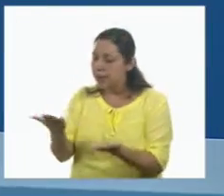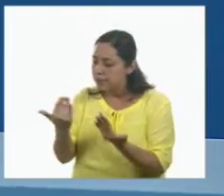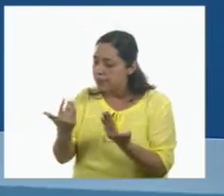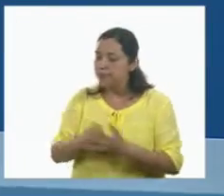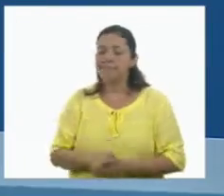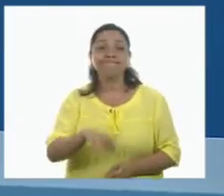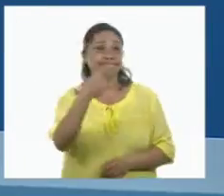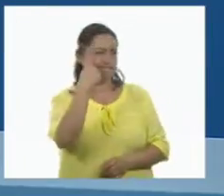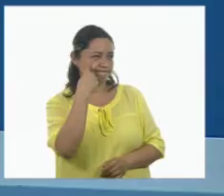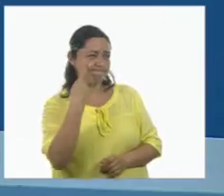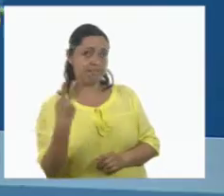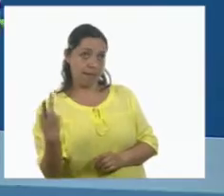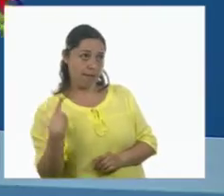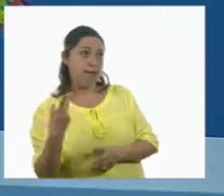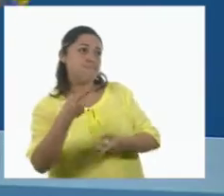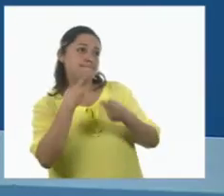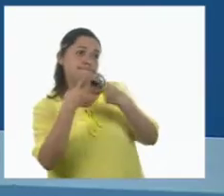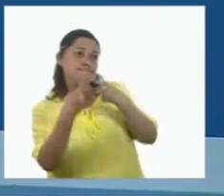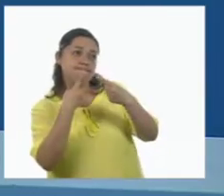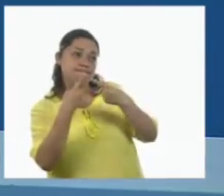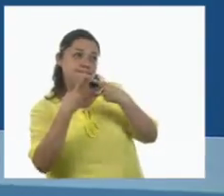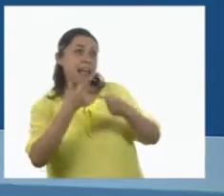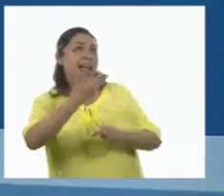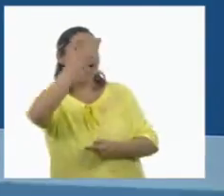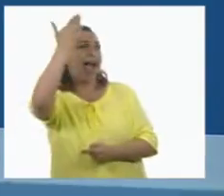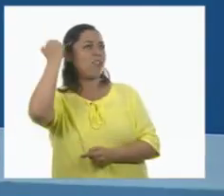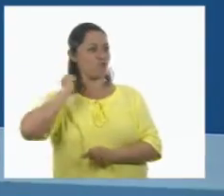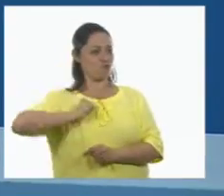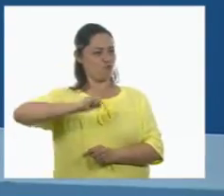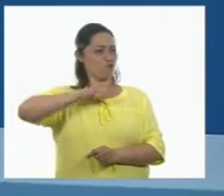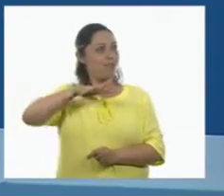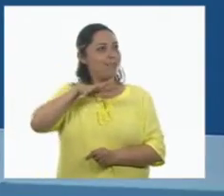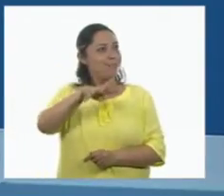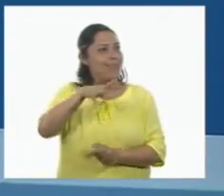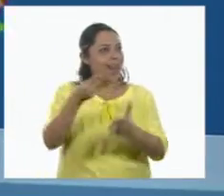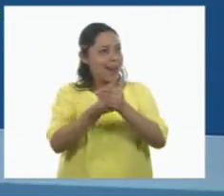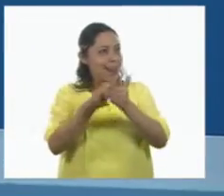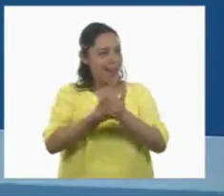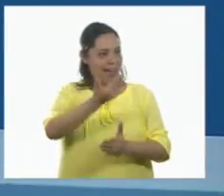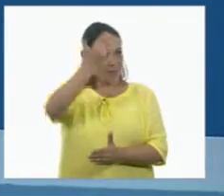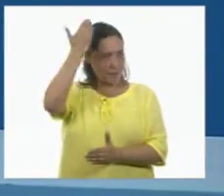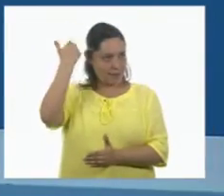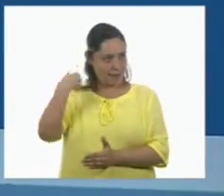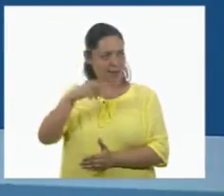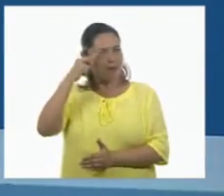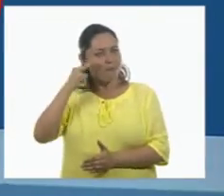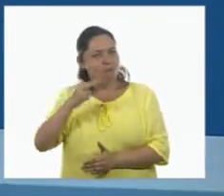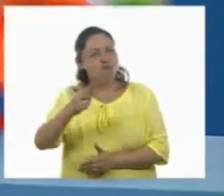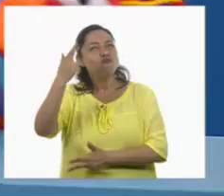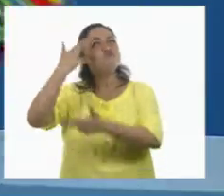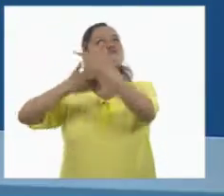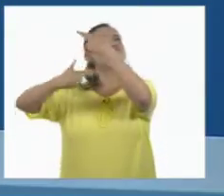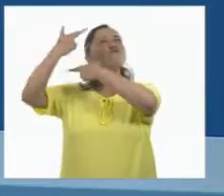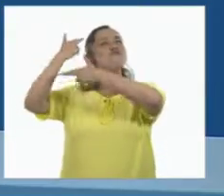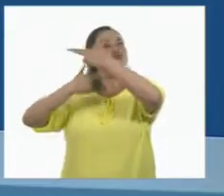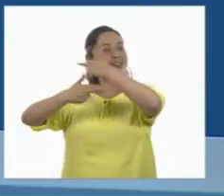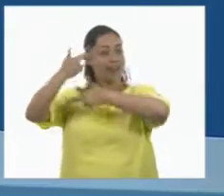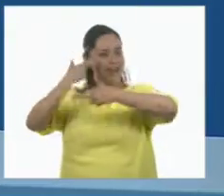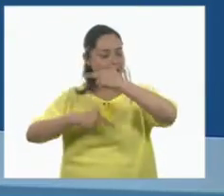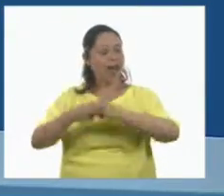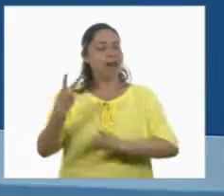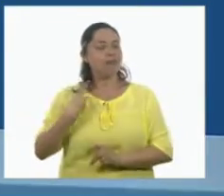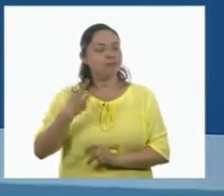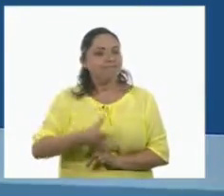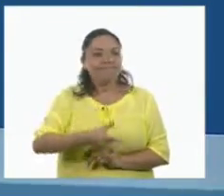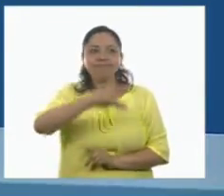es que estábamos hablando de nuestro viaje al siglo XIX de la clase pasada y nos dimos cuenta que aprendimos mucho de la vida